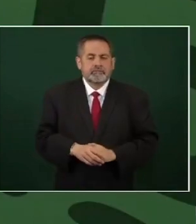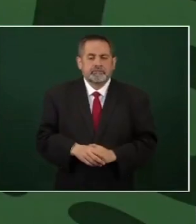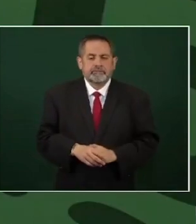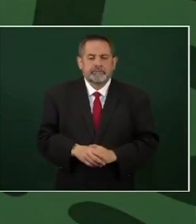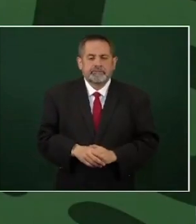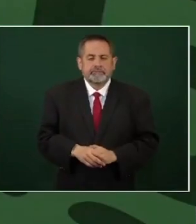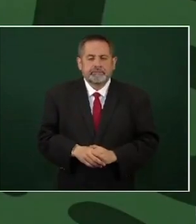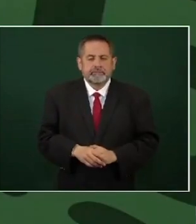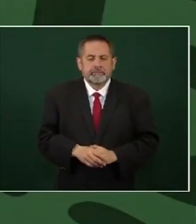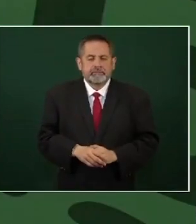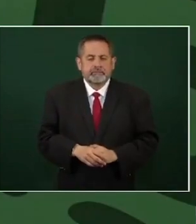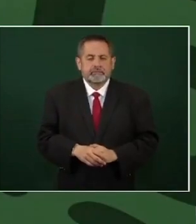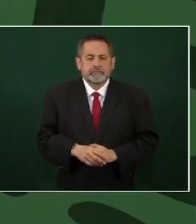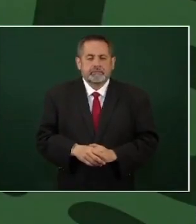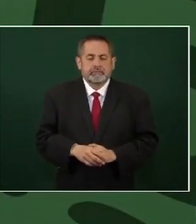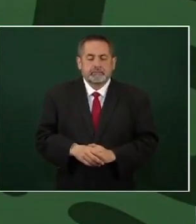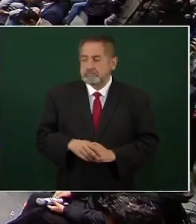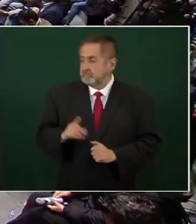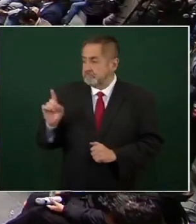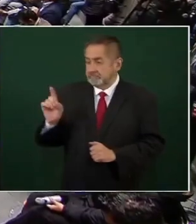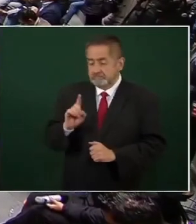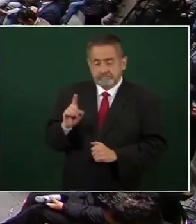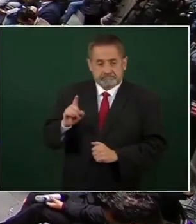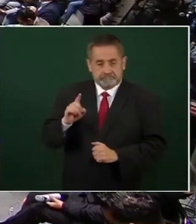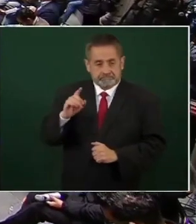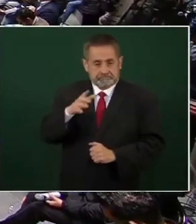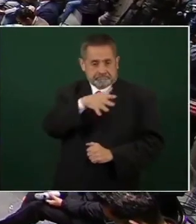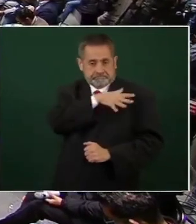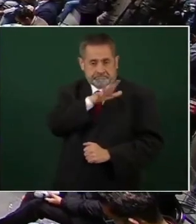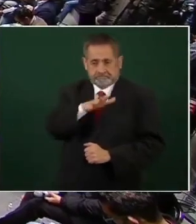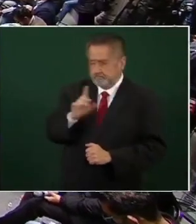No sé si el general podría